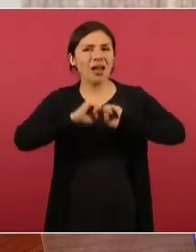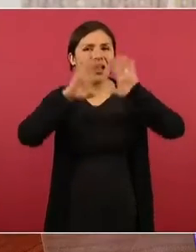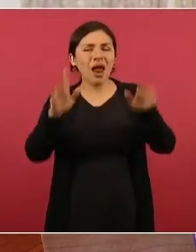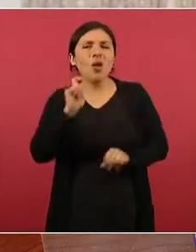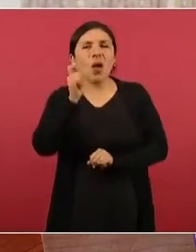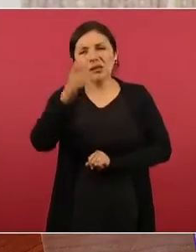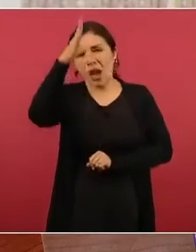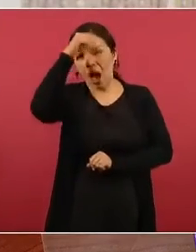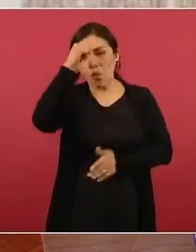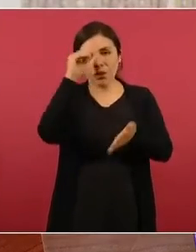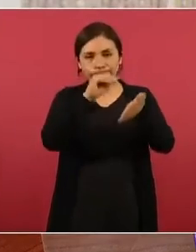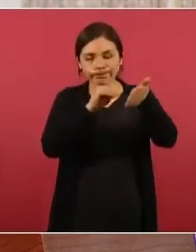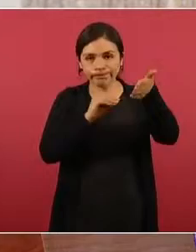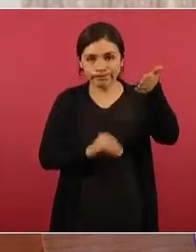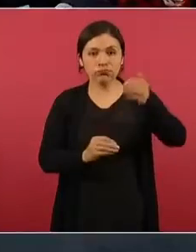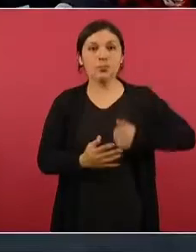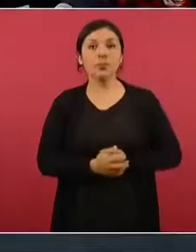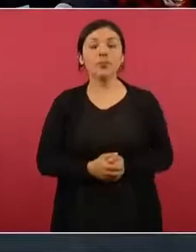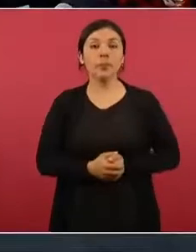acuerdos.